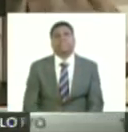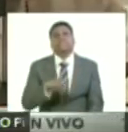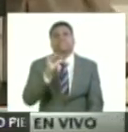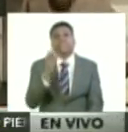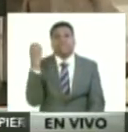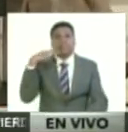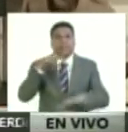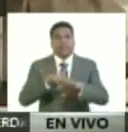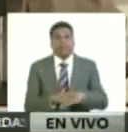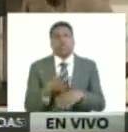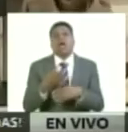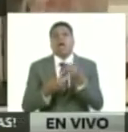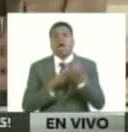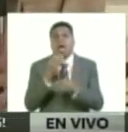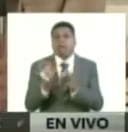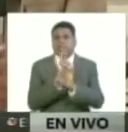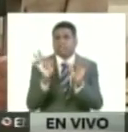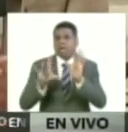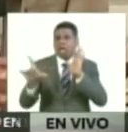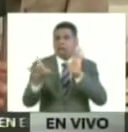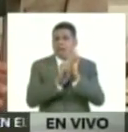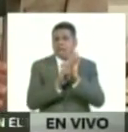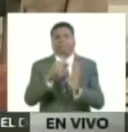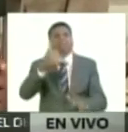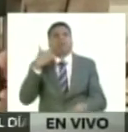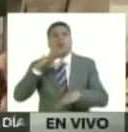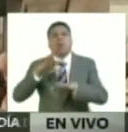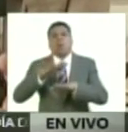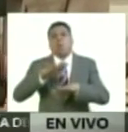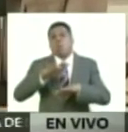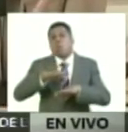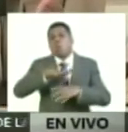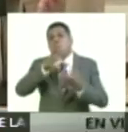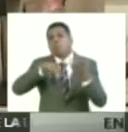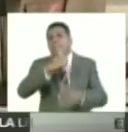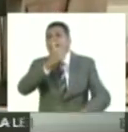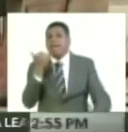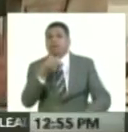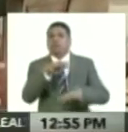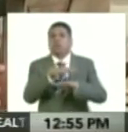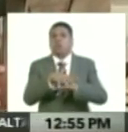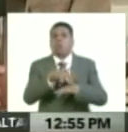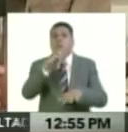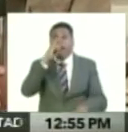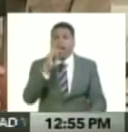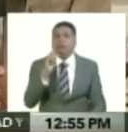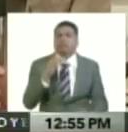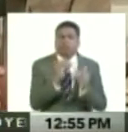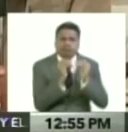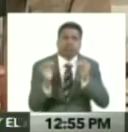persistir en el desacato, es problema de ella. Son mayores de edad y de este domicilio.